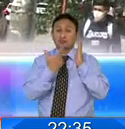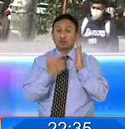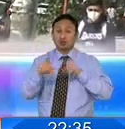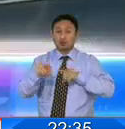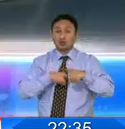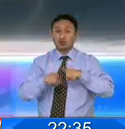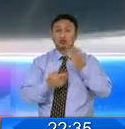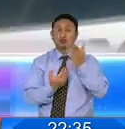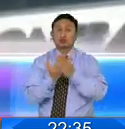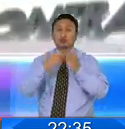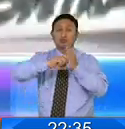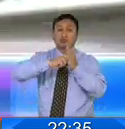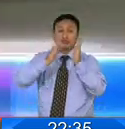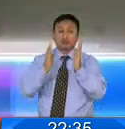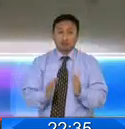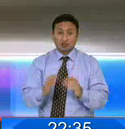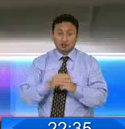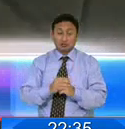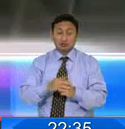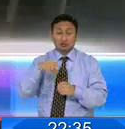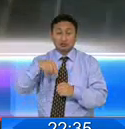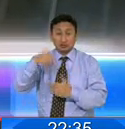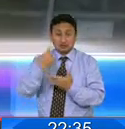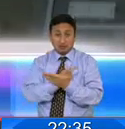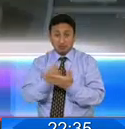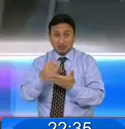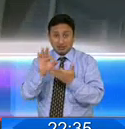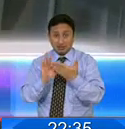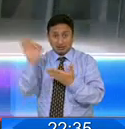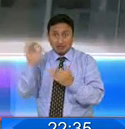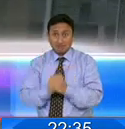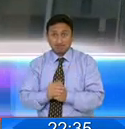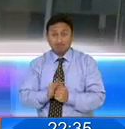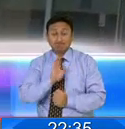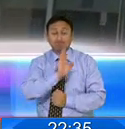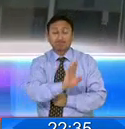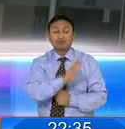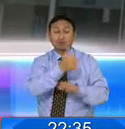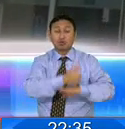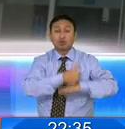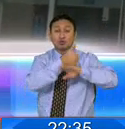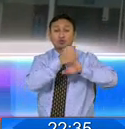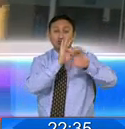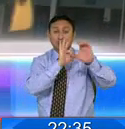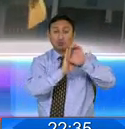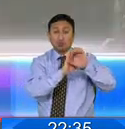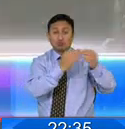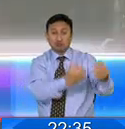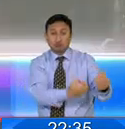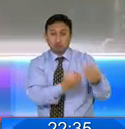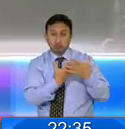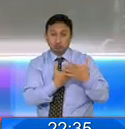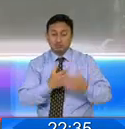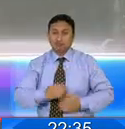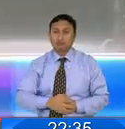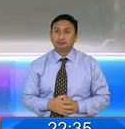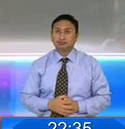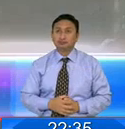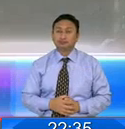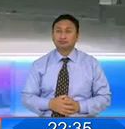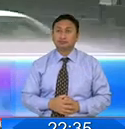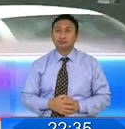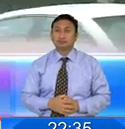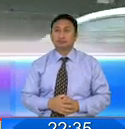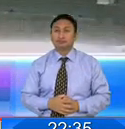Contralor General del Estado será aprobado esta semana, según informaron las autoridades del Consejo de Participación